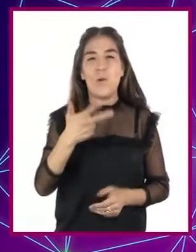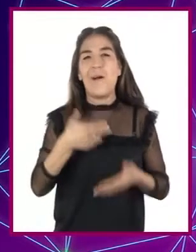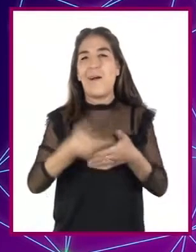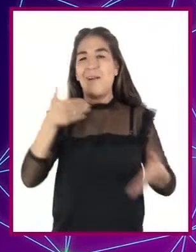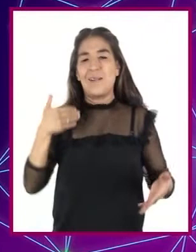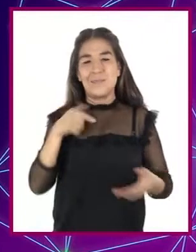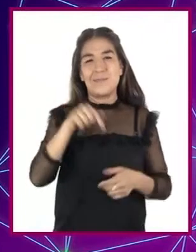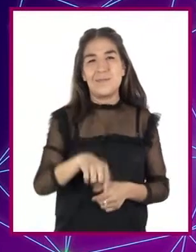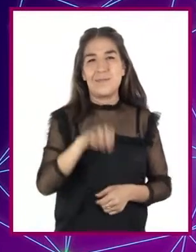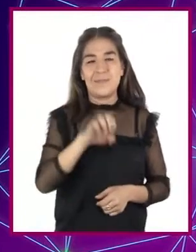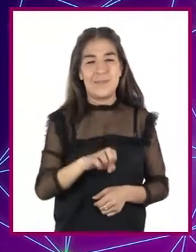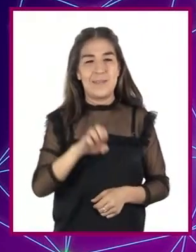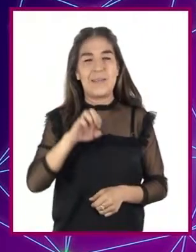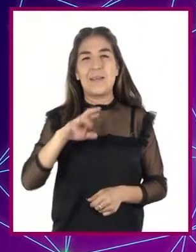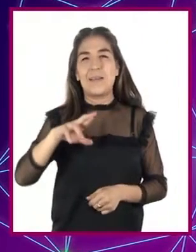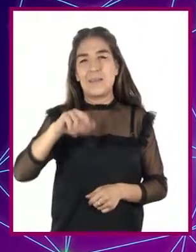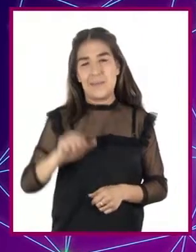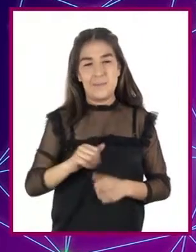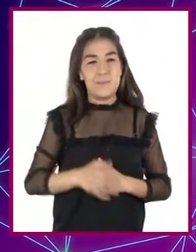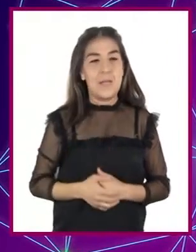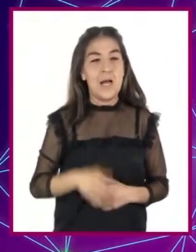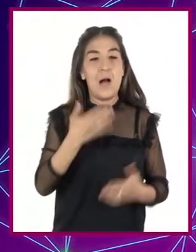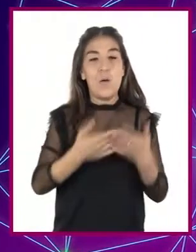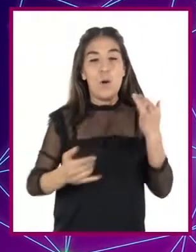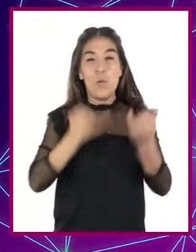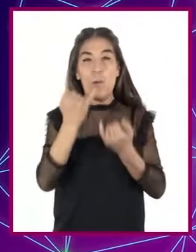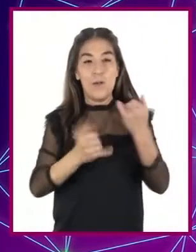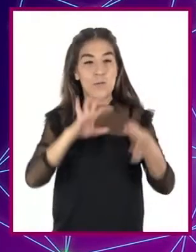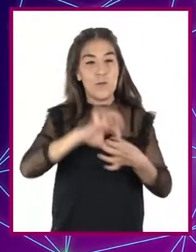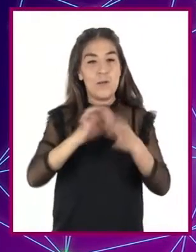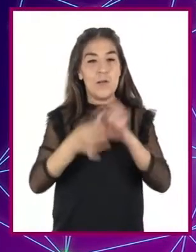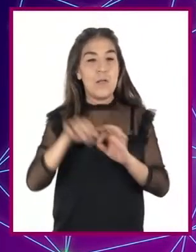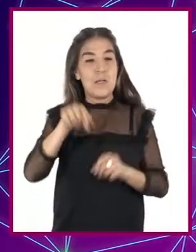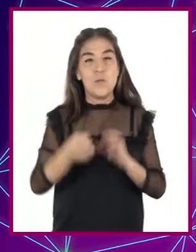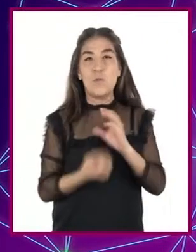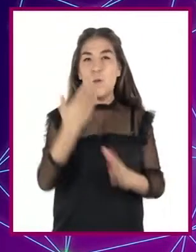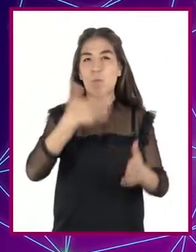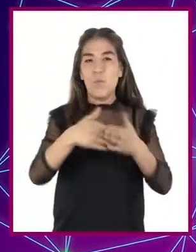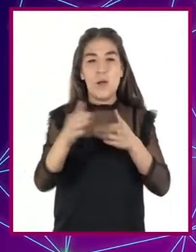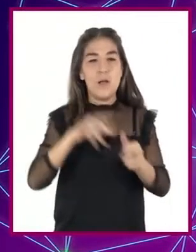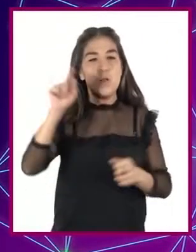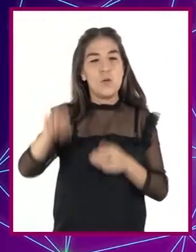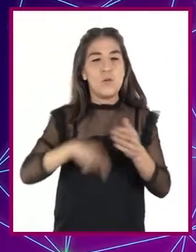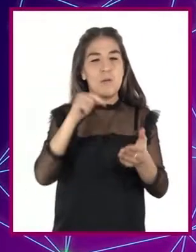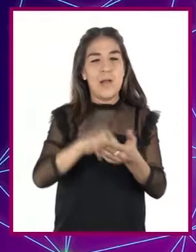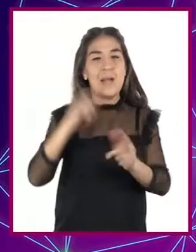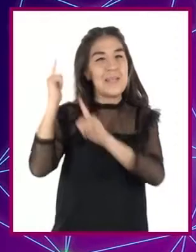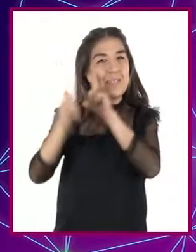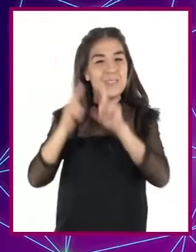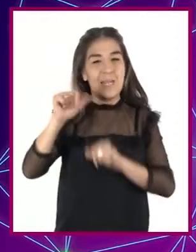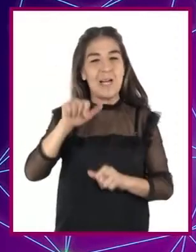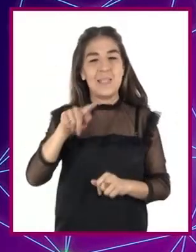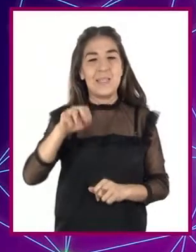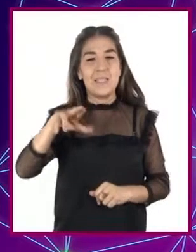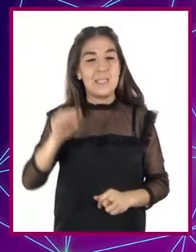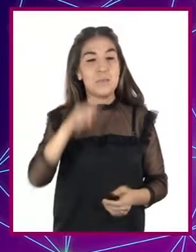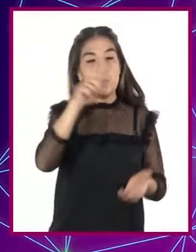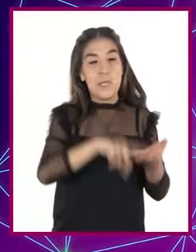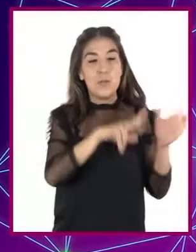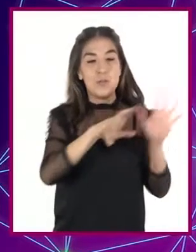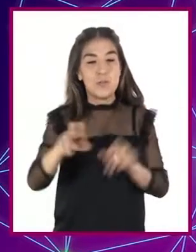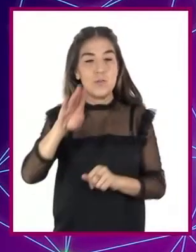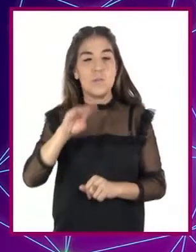era. Los Juegos Olímpicos de la era moderna se realizaron por primera vez en Atenas, Grecia, en